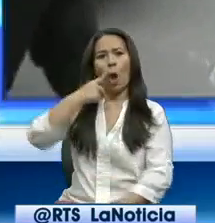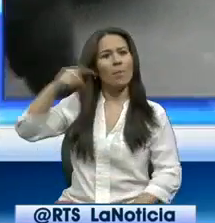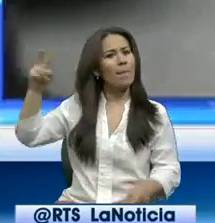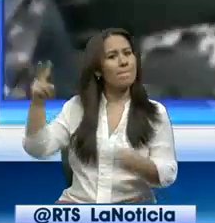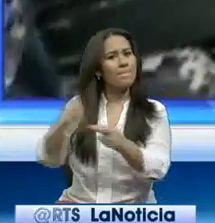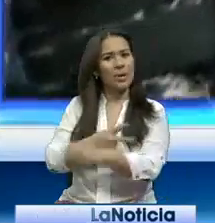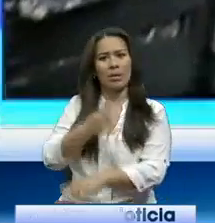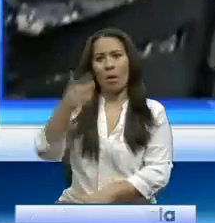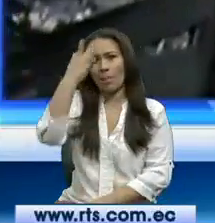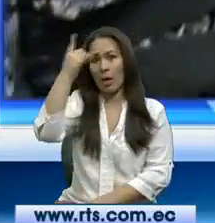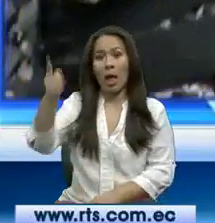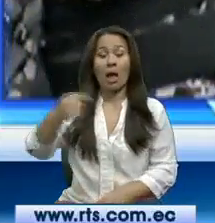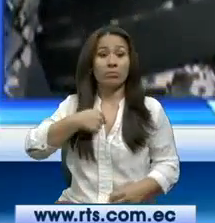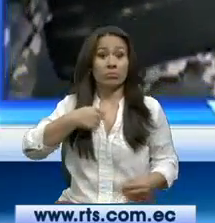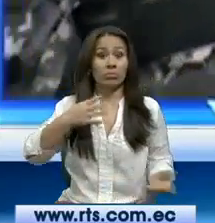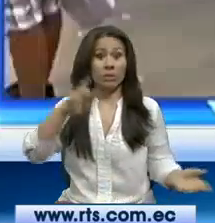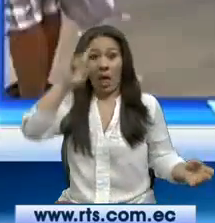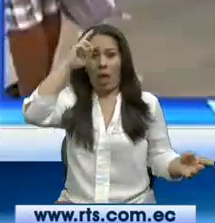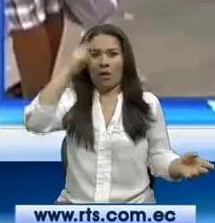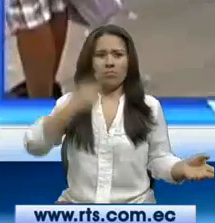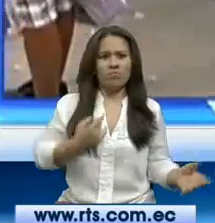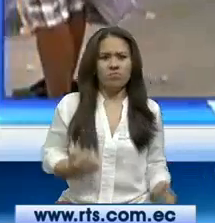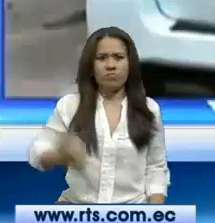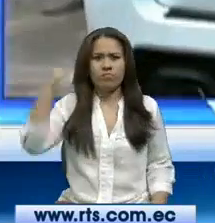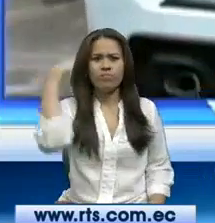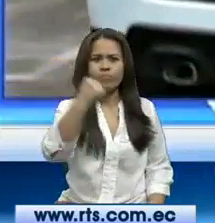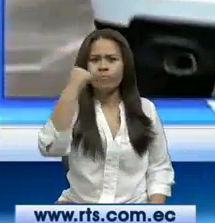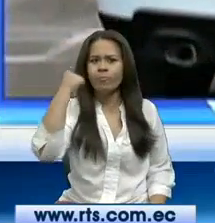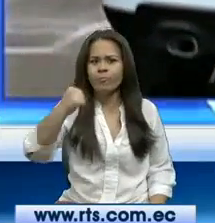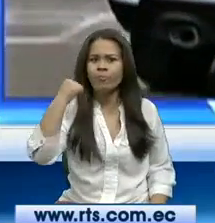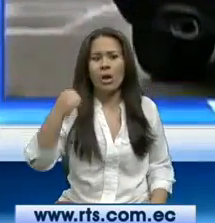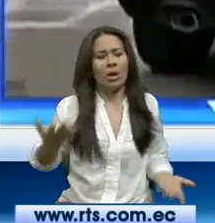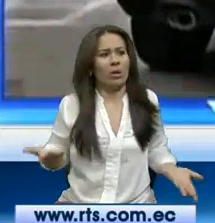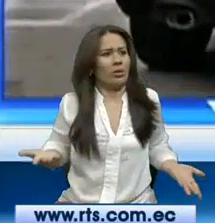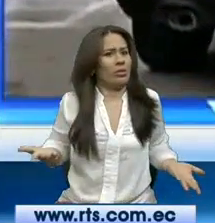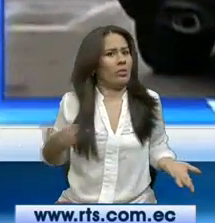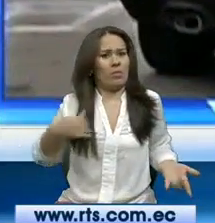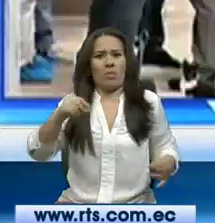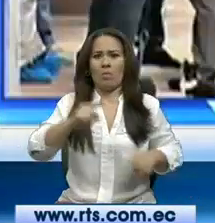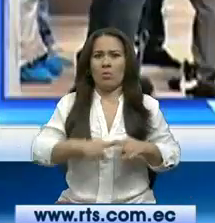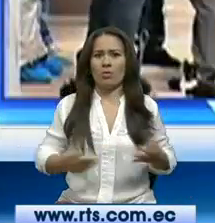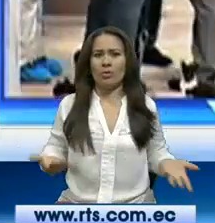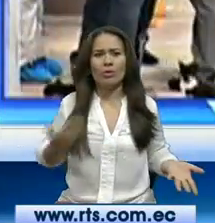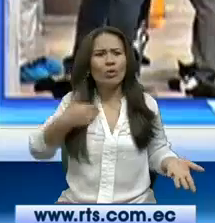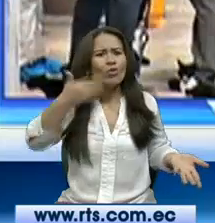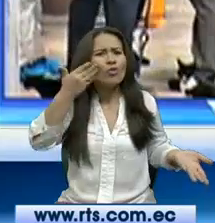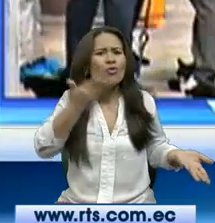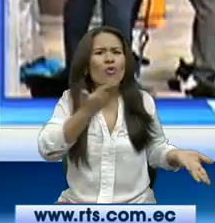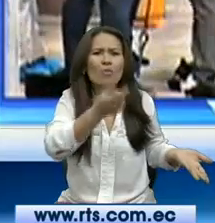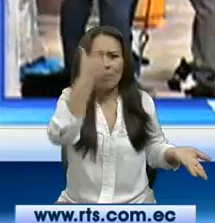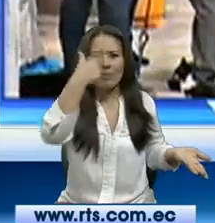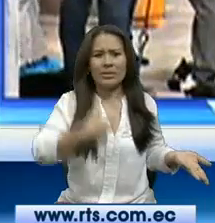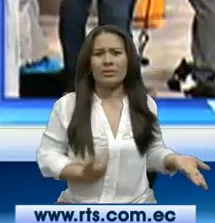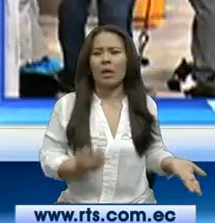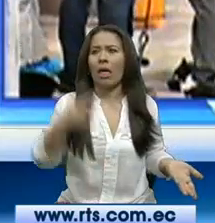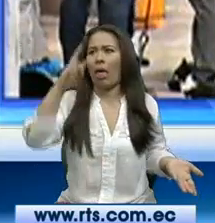pronto se le meta la locura de nuevamente acuchillar a las personas. No sé qué le dio a este señor de un momento a otro.